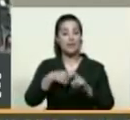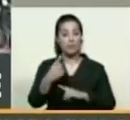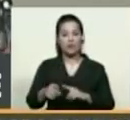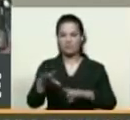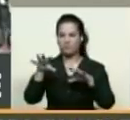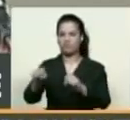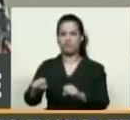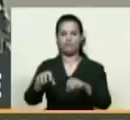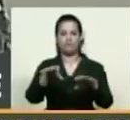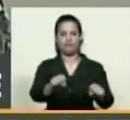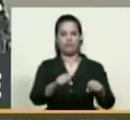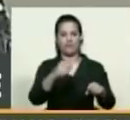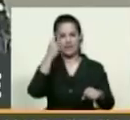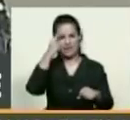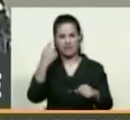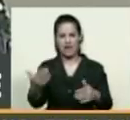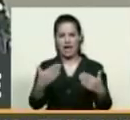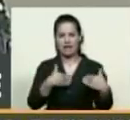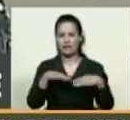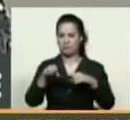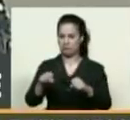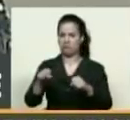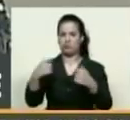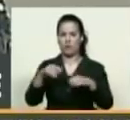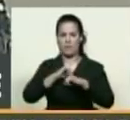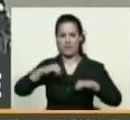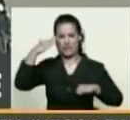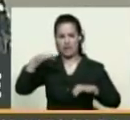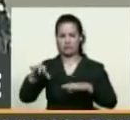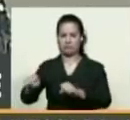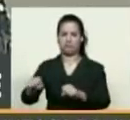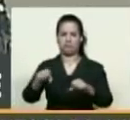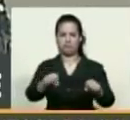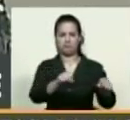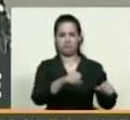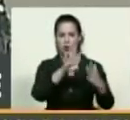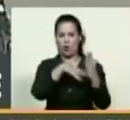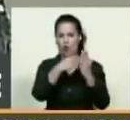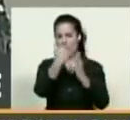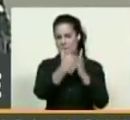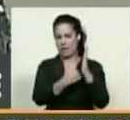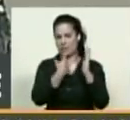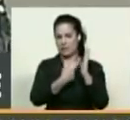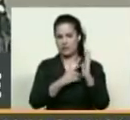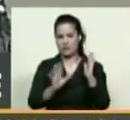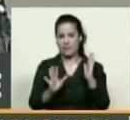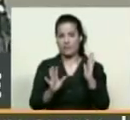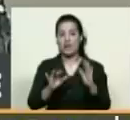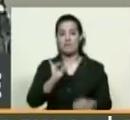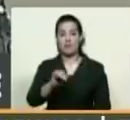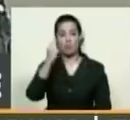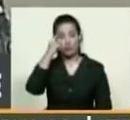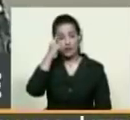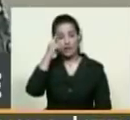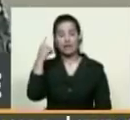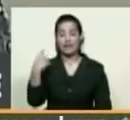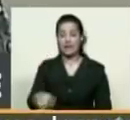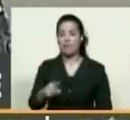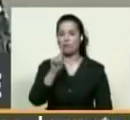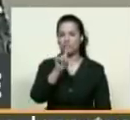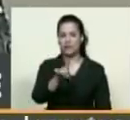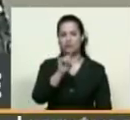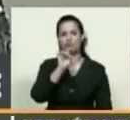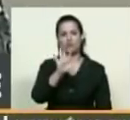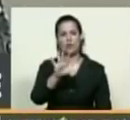votación 10 días antes como estaba, y ya nosotros para esos días teníamos